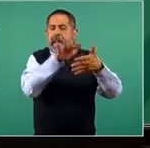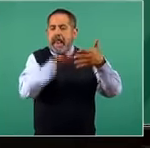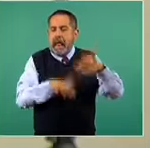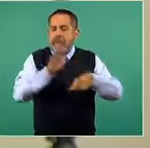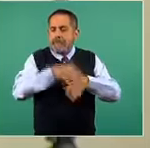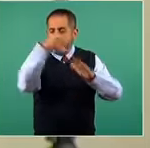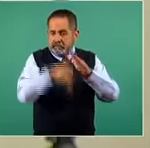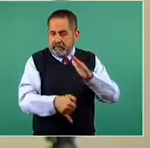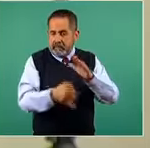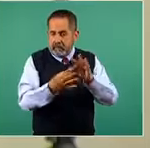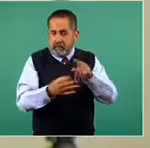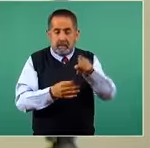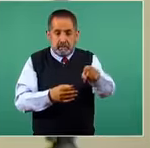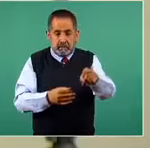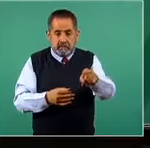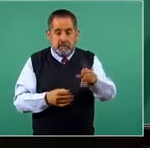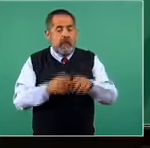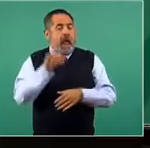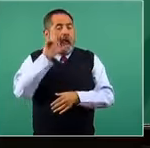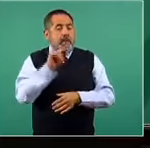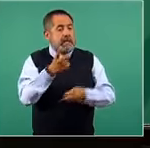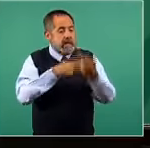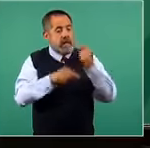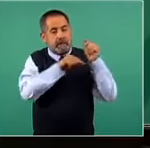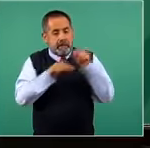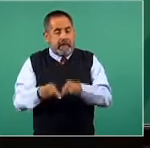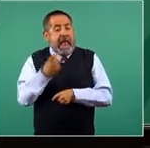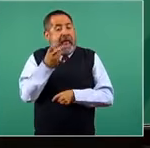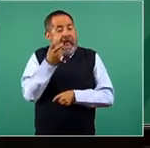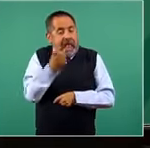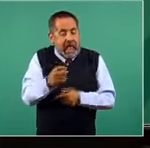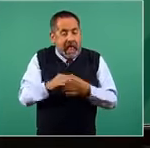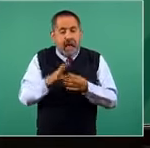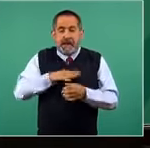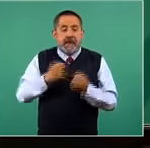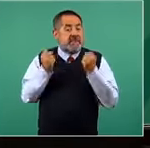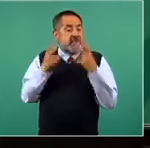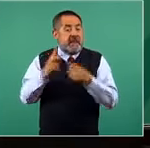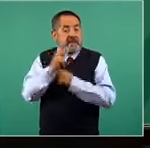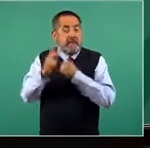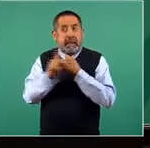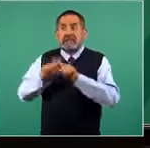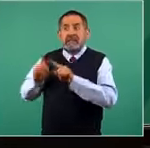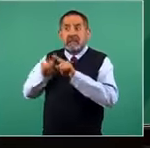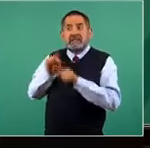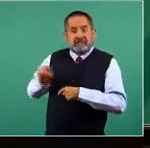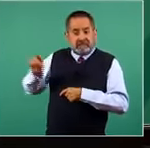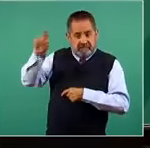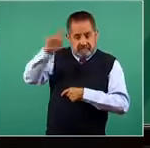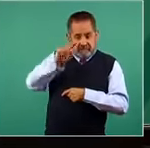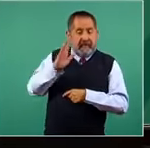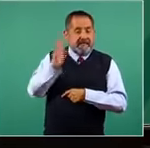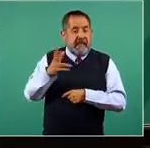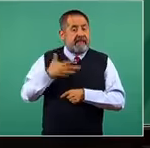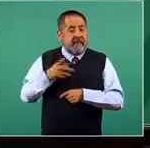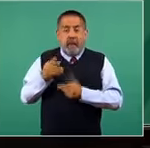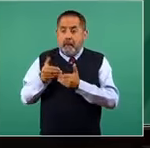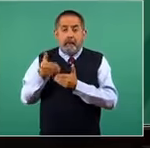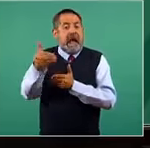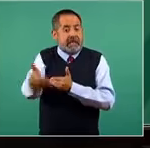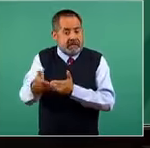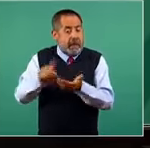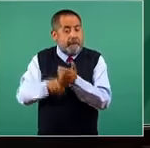Por eso son y datos mañana de que venga, en ese momento había varios países que ya tenían datos más avanzados de